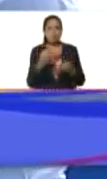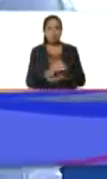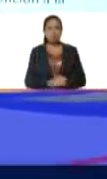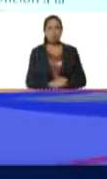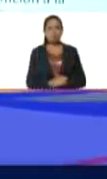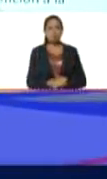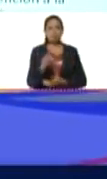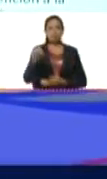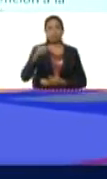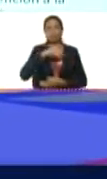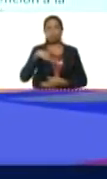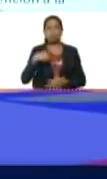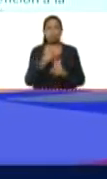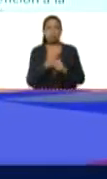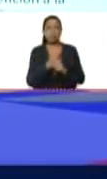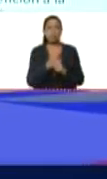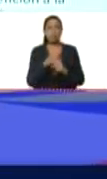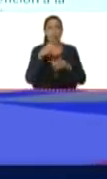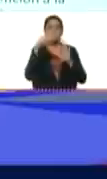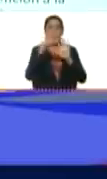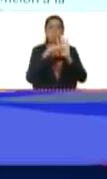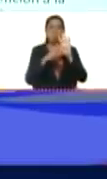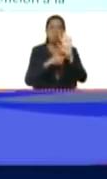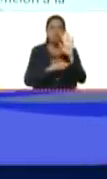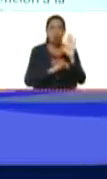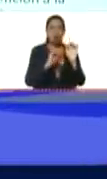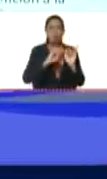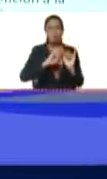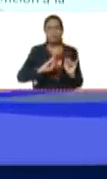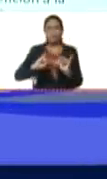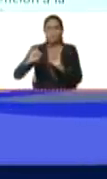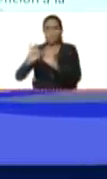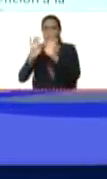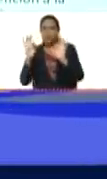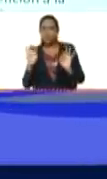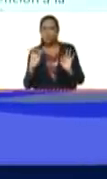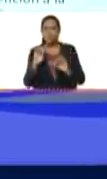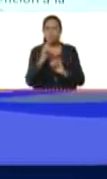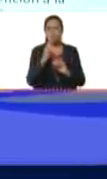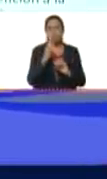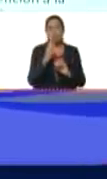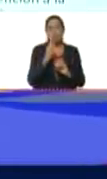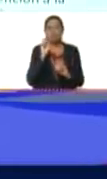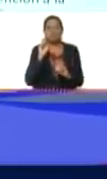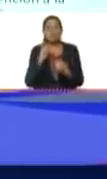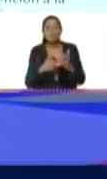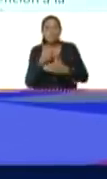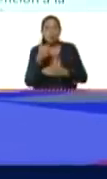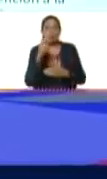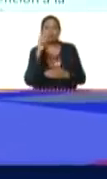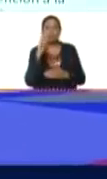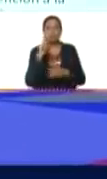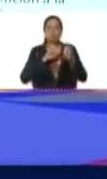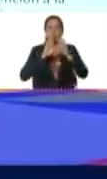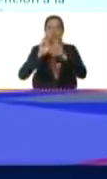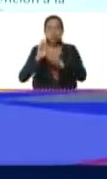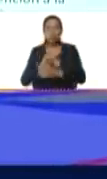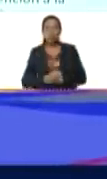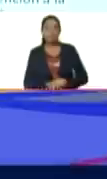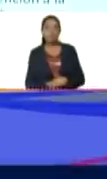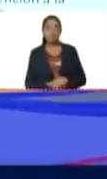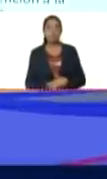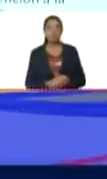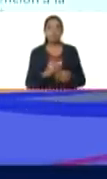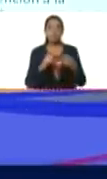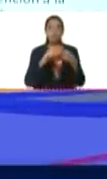Hoy estamos trabajando varias líneas en esta prioridad política. Una de ellas, ya se la había comentado, presidente, es